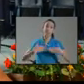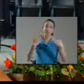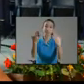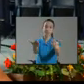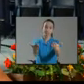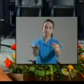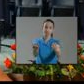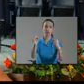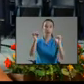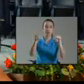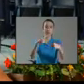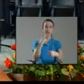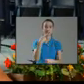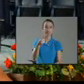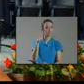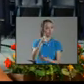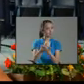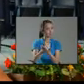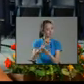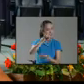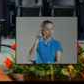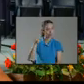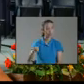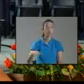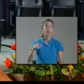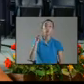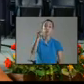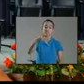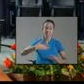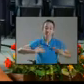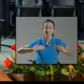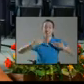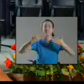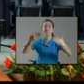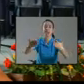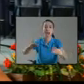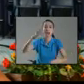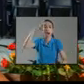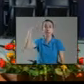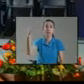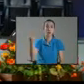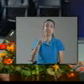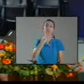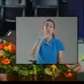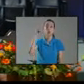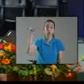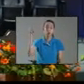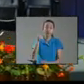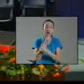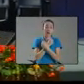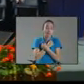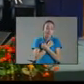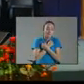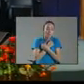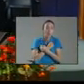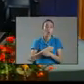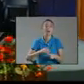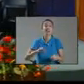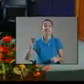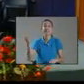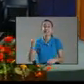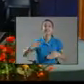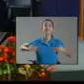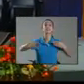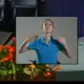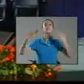Y yo me presenté ahí y Dios ocupó una sierva y unos siervos. Y me dijo, mire, usted crea. Y yo, para eso